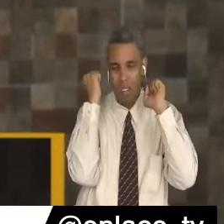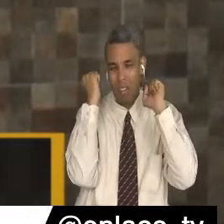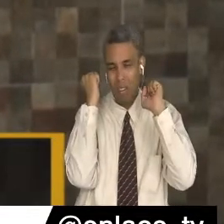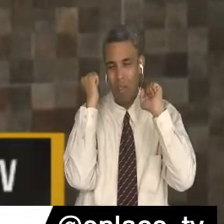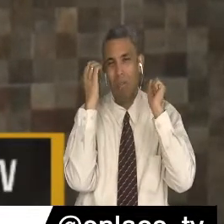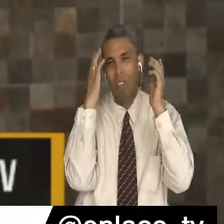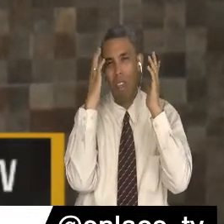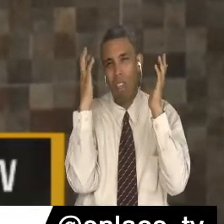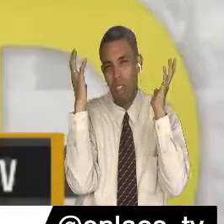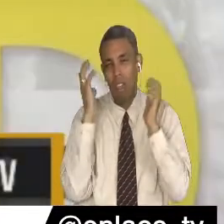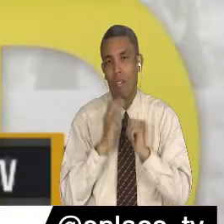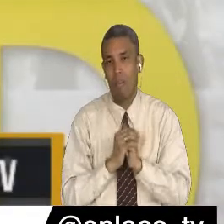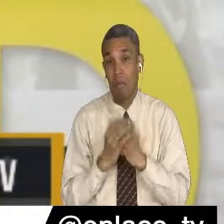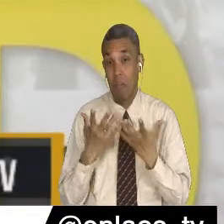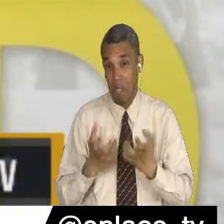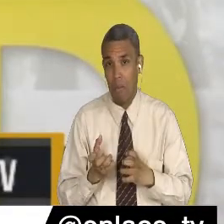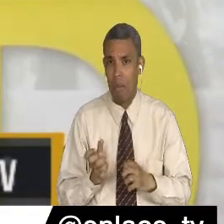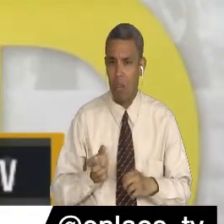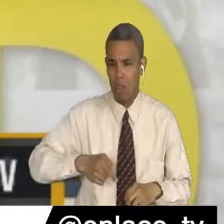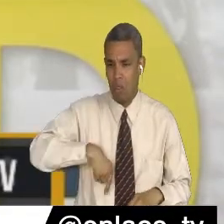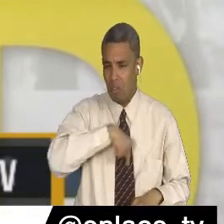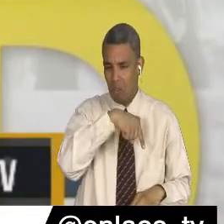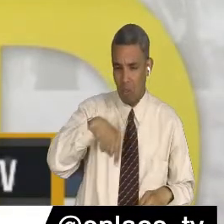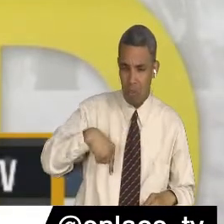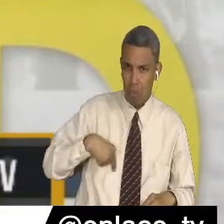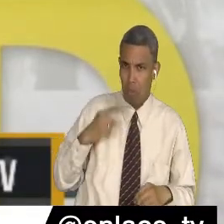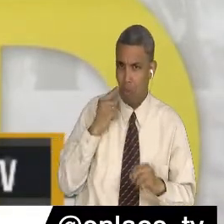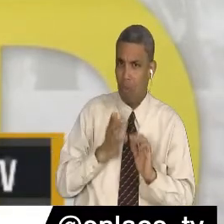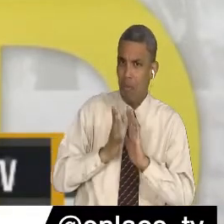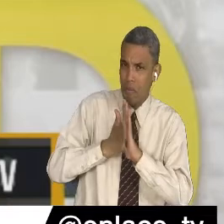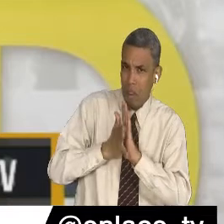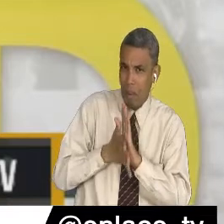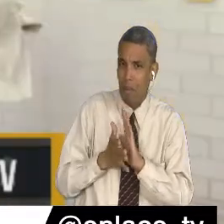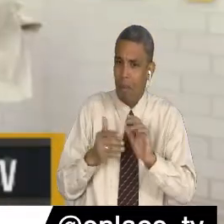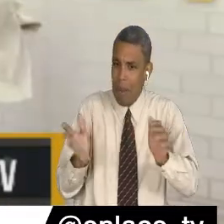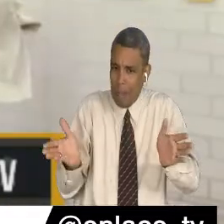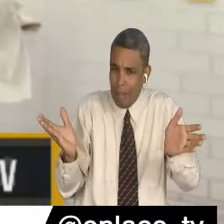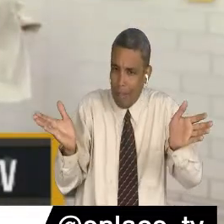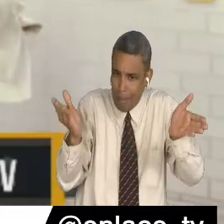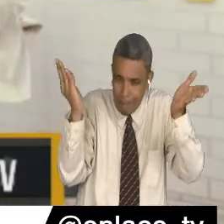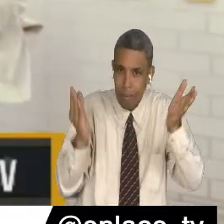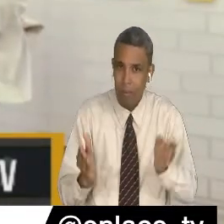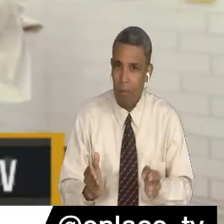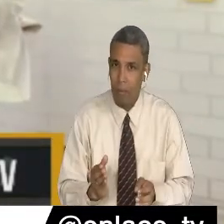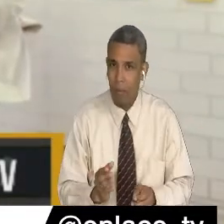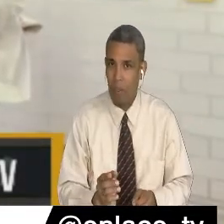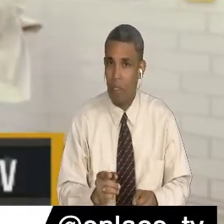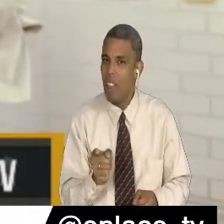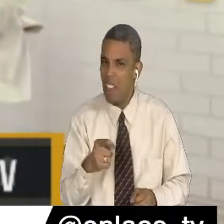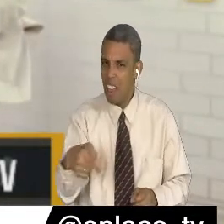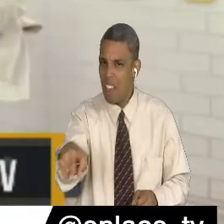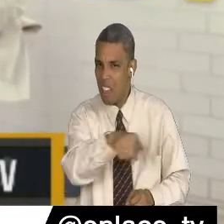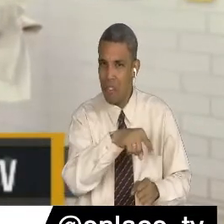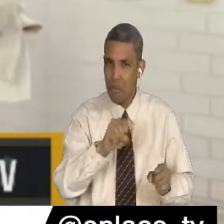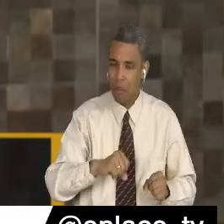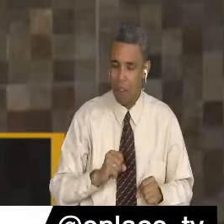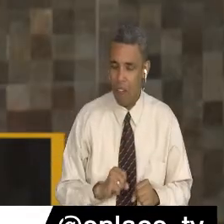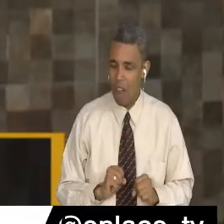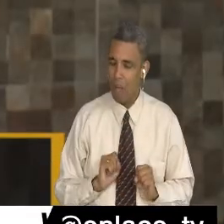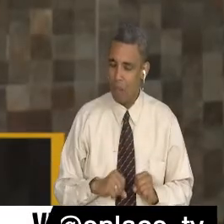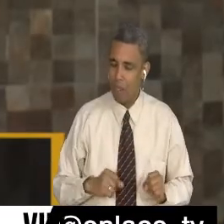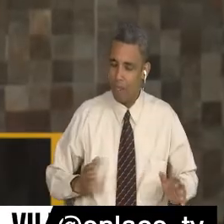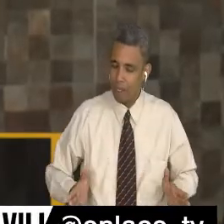queremos a través de este programa inspirar, dar fe, motivar para que las personas crean que siempre hay algo por hacer y que hay